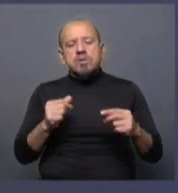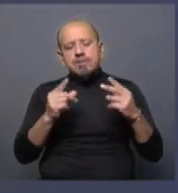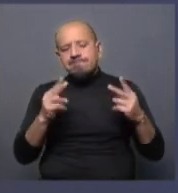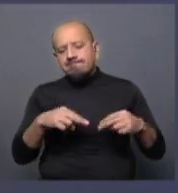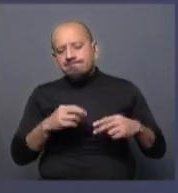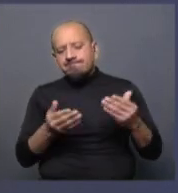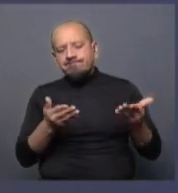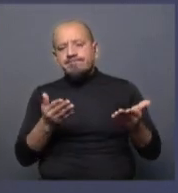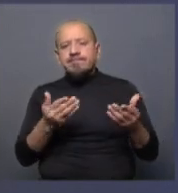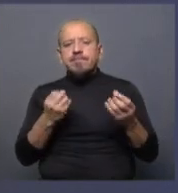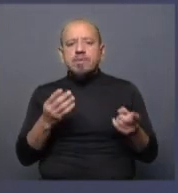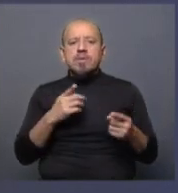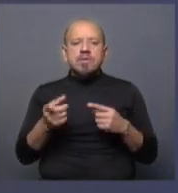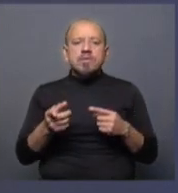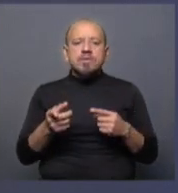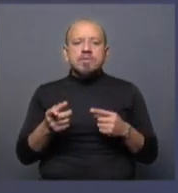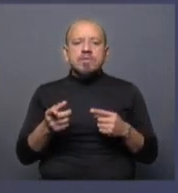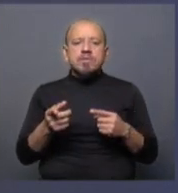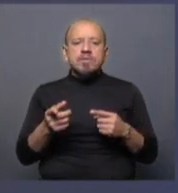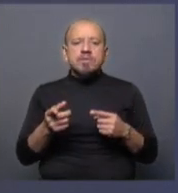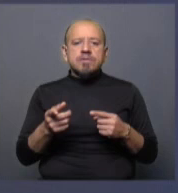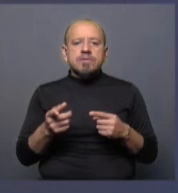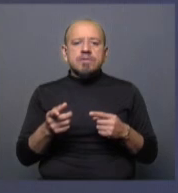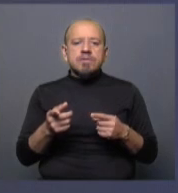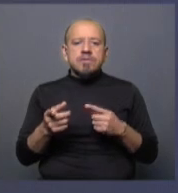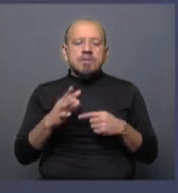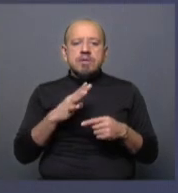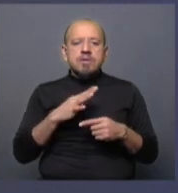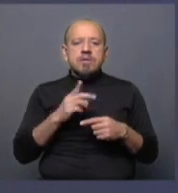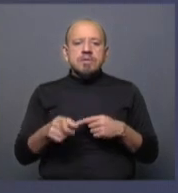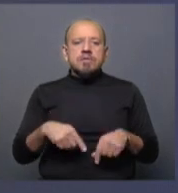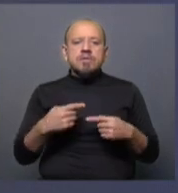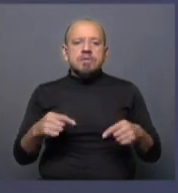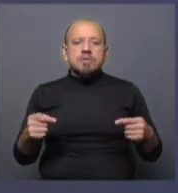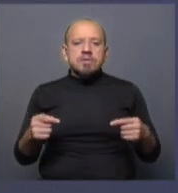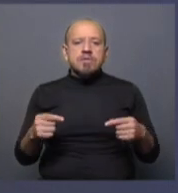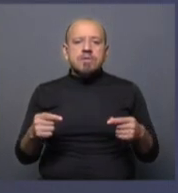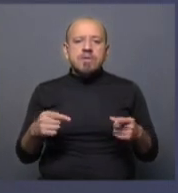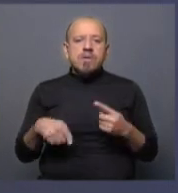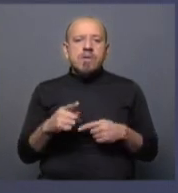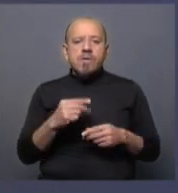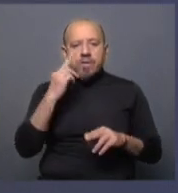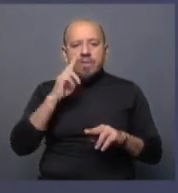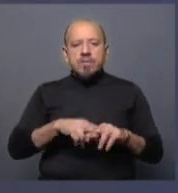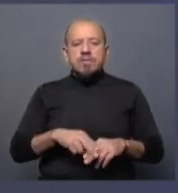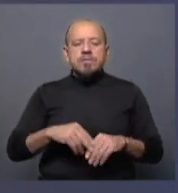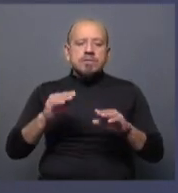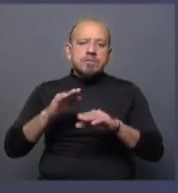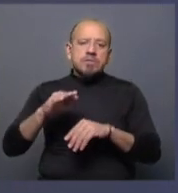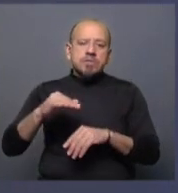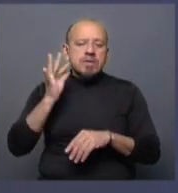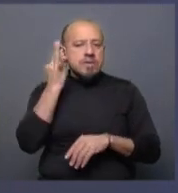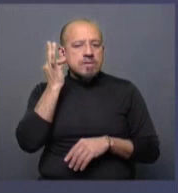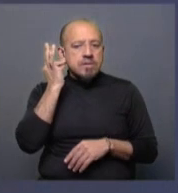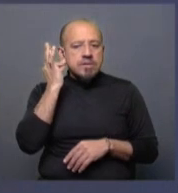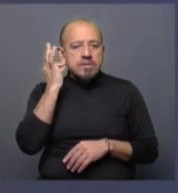porque yendo ya puntualmente al último caso este Hay cosas detrás de la muerte de una niña este que